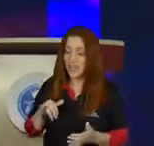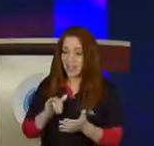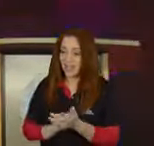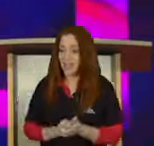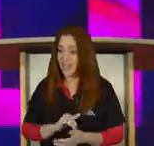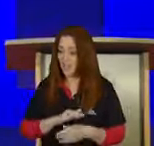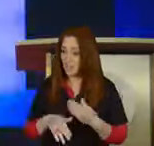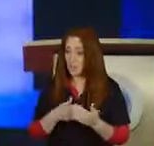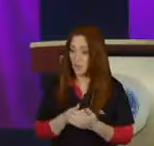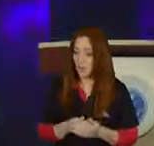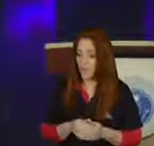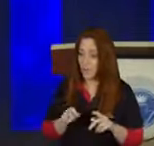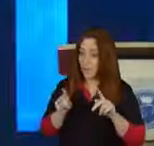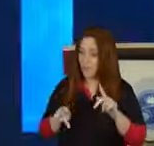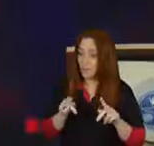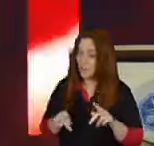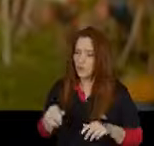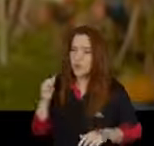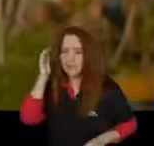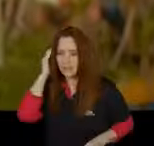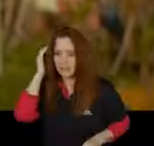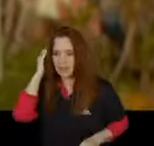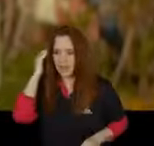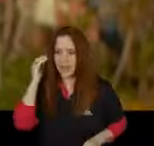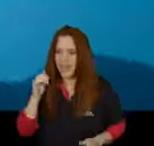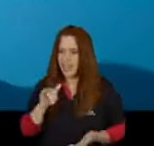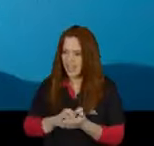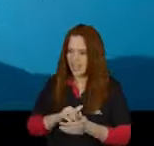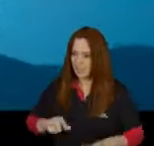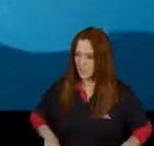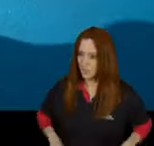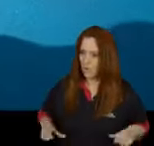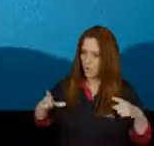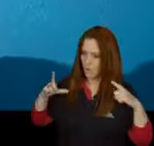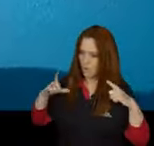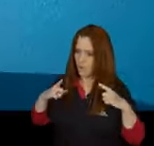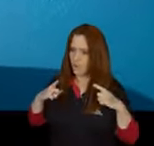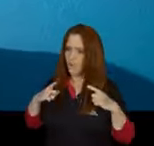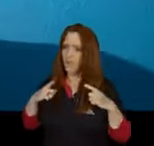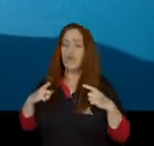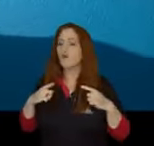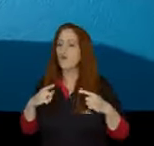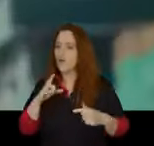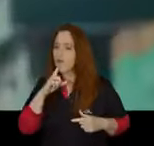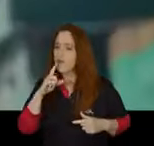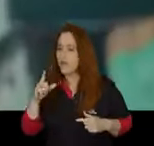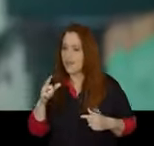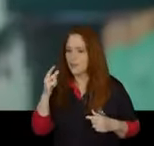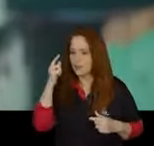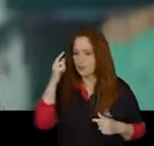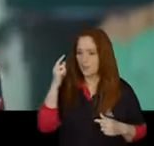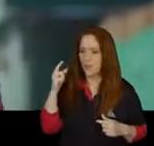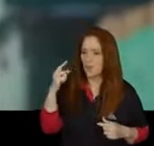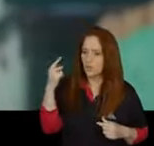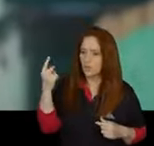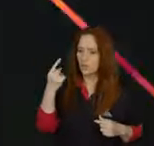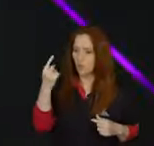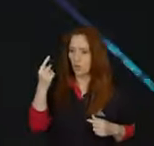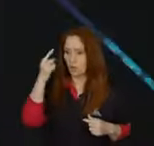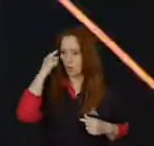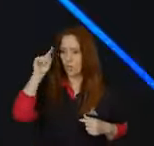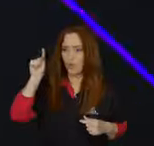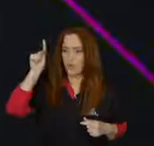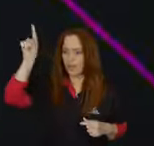vivo es por él. Vamos, díselo. Y que si vivo es por él. Lo digo a cada segundo, vamos. Lo digo a